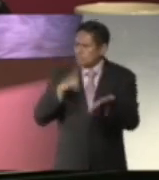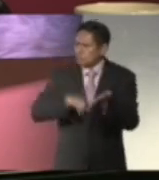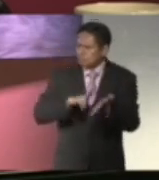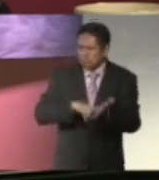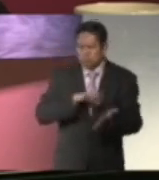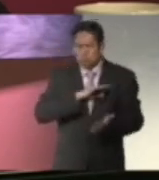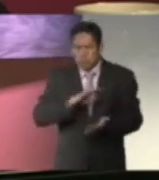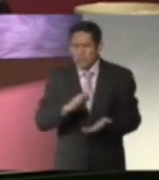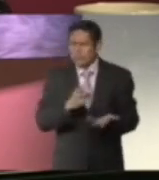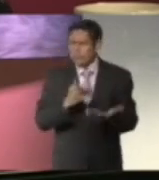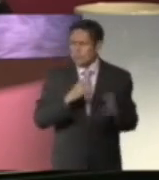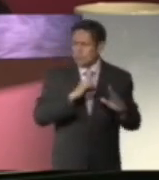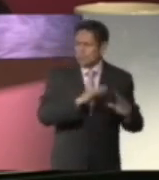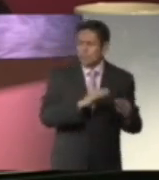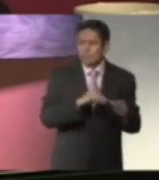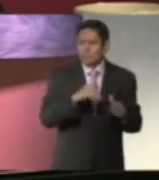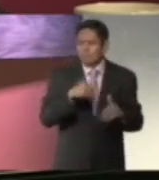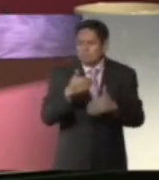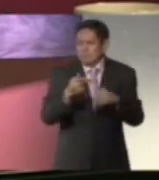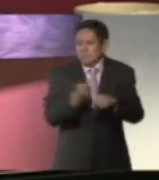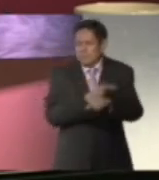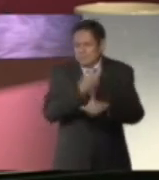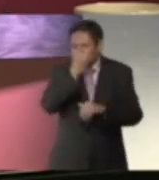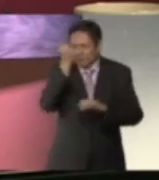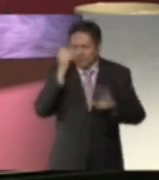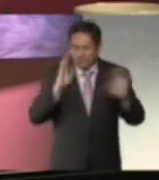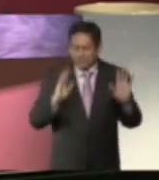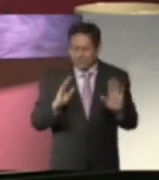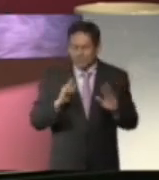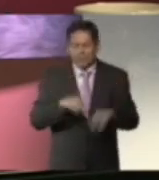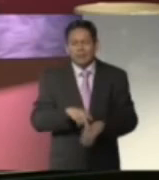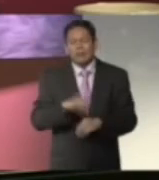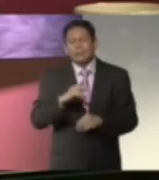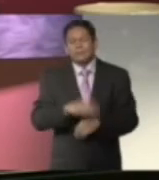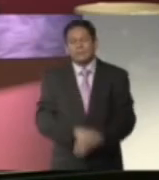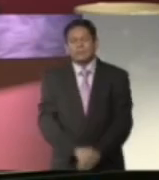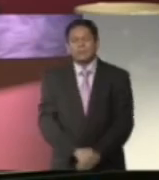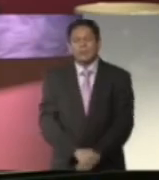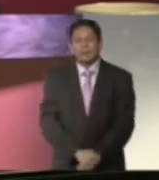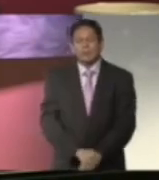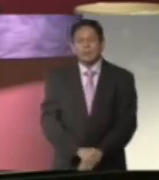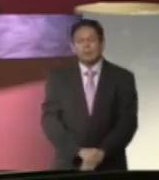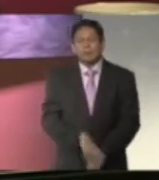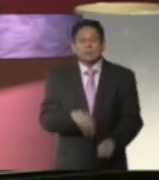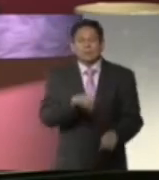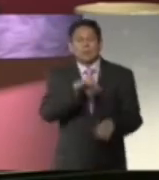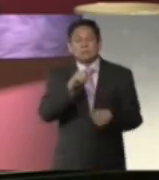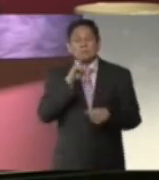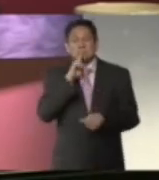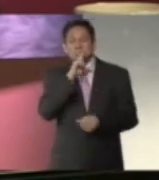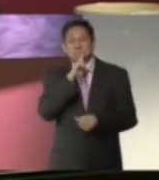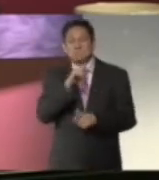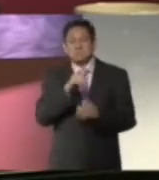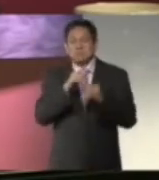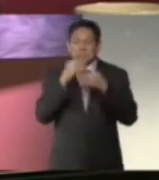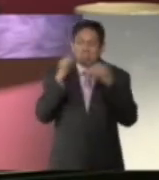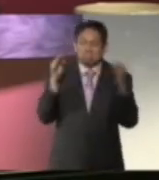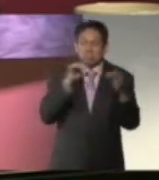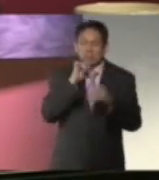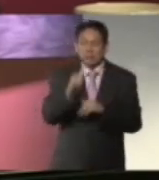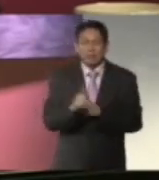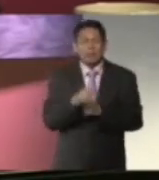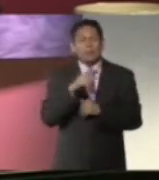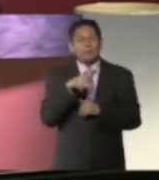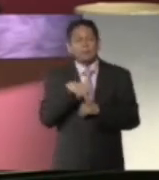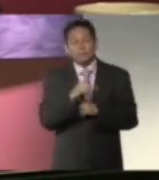Y bueno, no sé qué pasaría con esos estudiantes porque ya no salieron más noticias sobre esto, pero me parece que